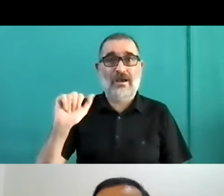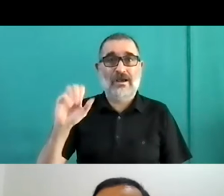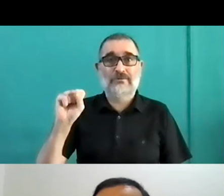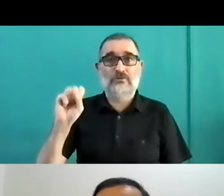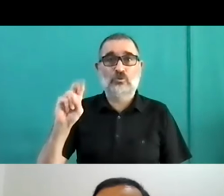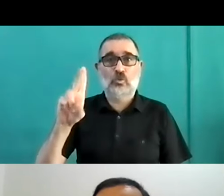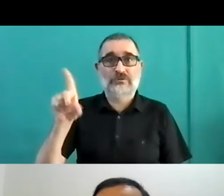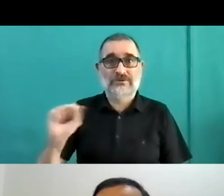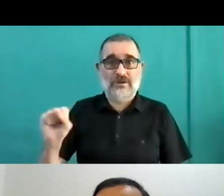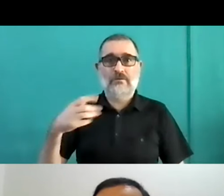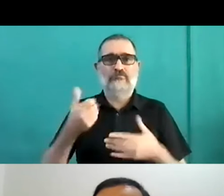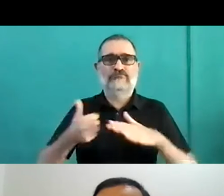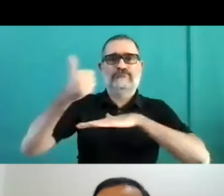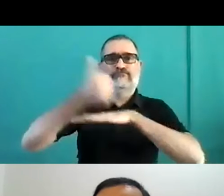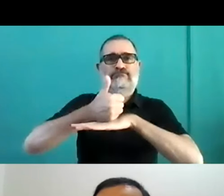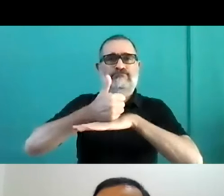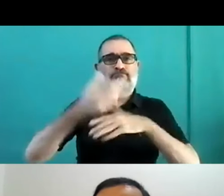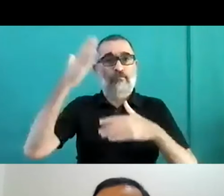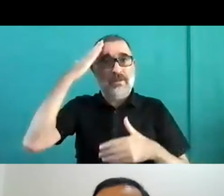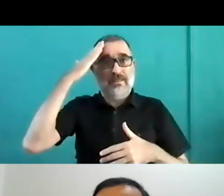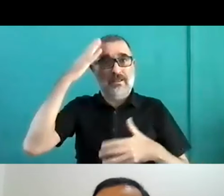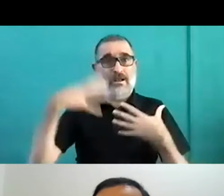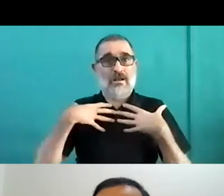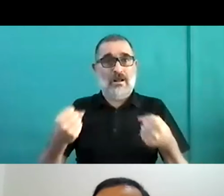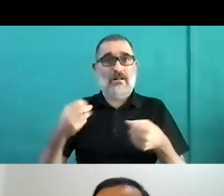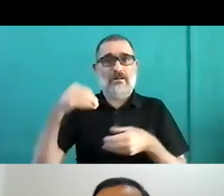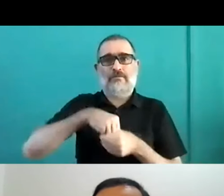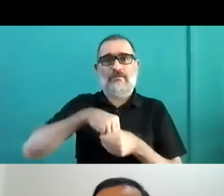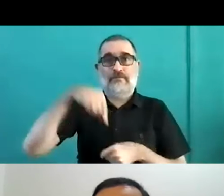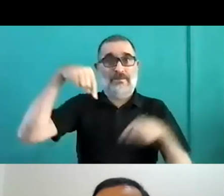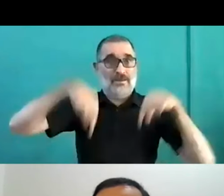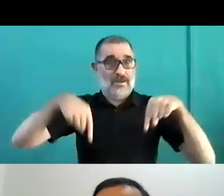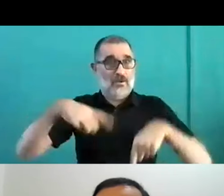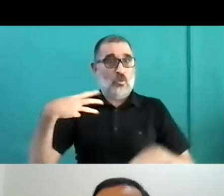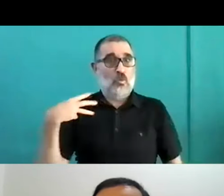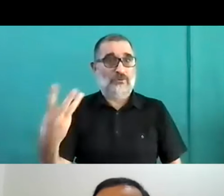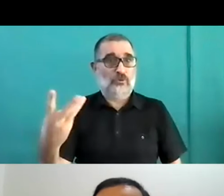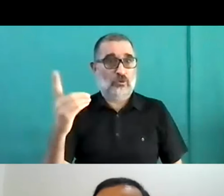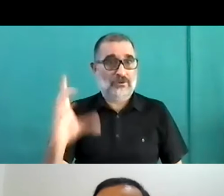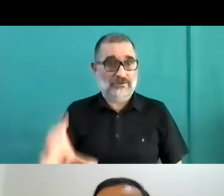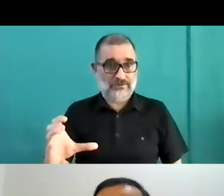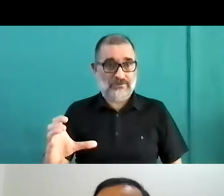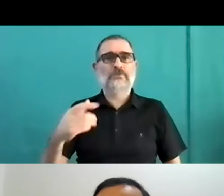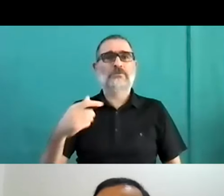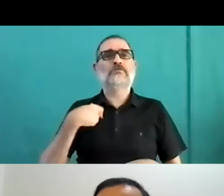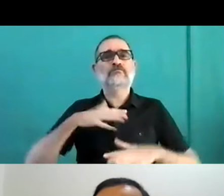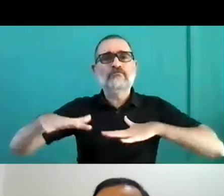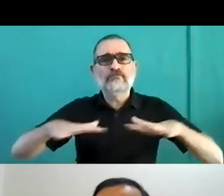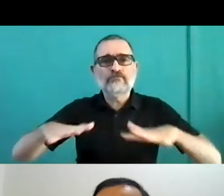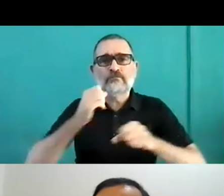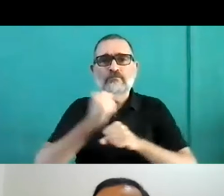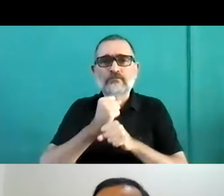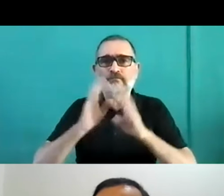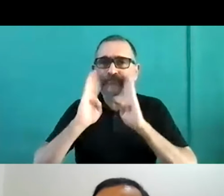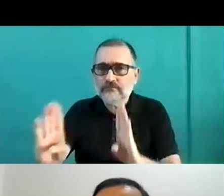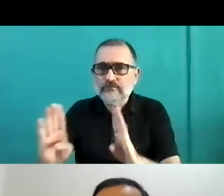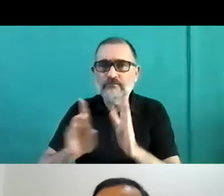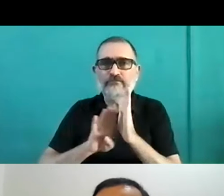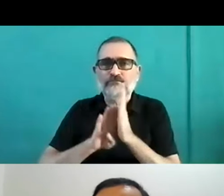cooperación técnica que la Organización Panamericana de la Salud realiza para fortalecer y mejorar la atención a las personas